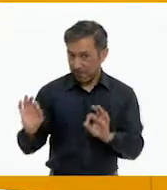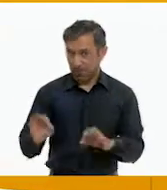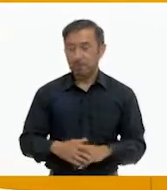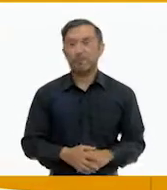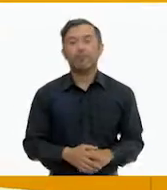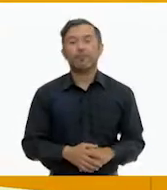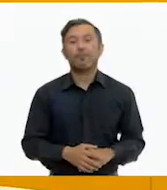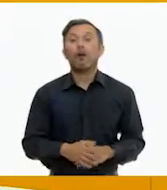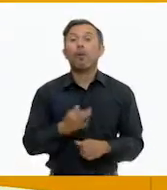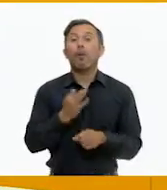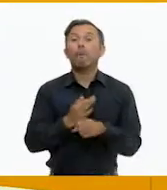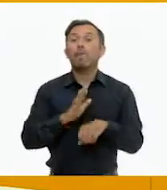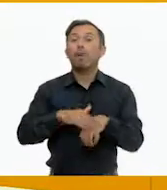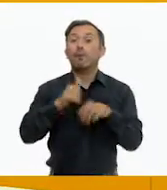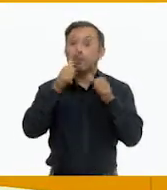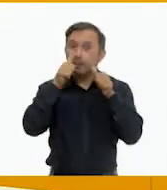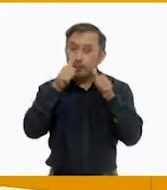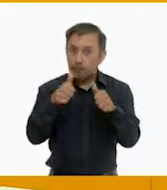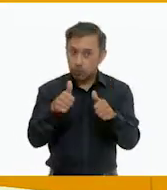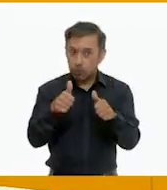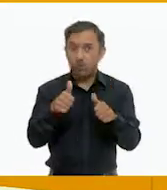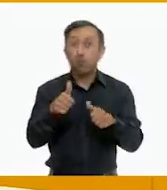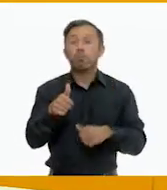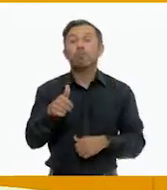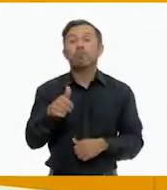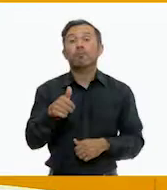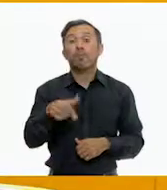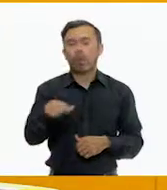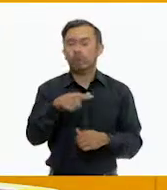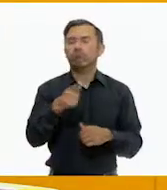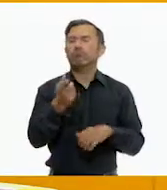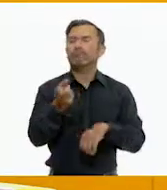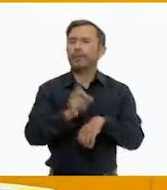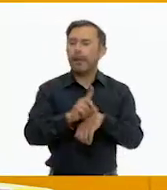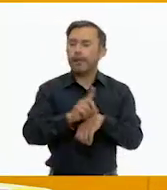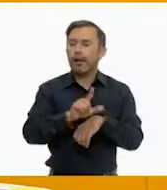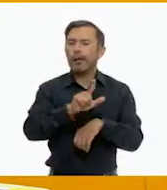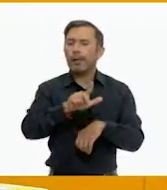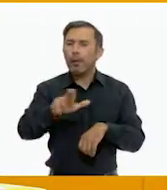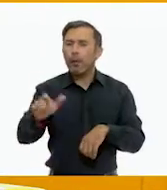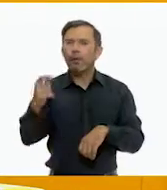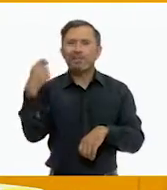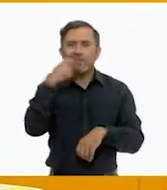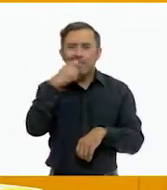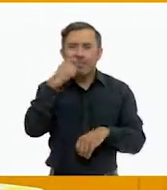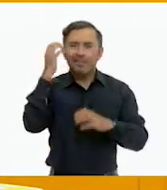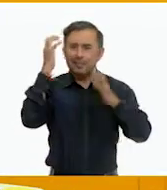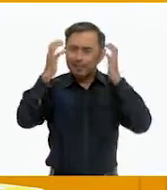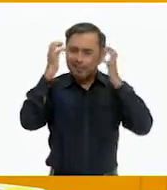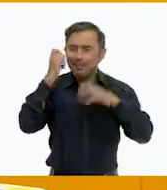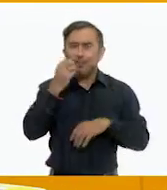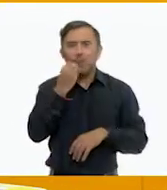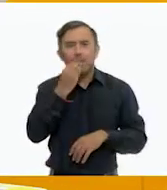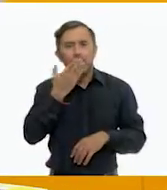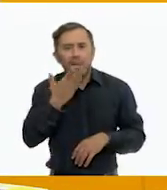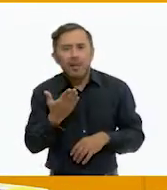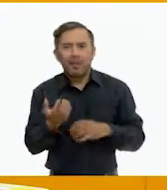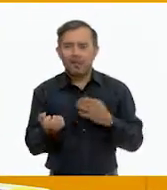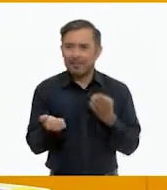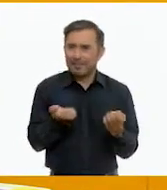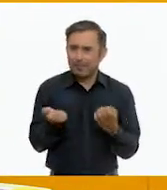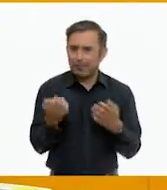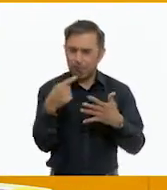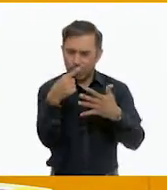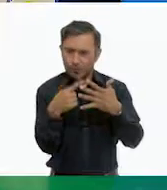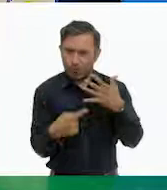muy atentos para llevar nuestros registros de hábitos saludables. Y